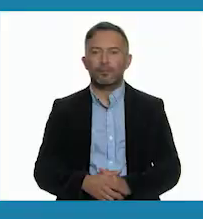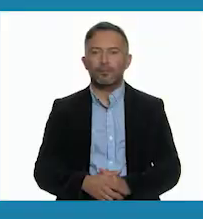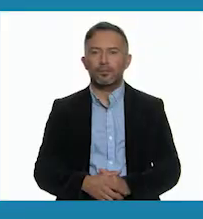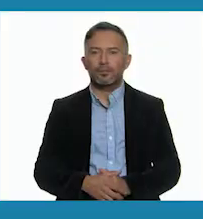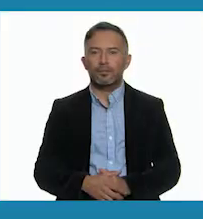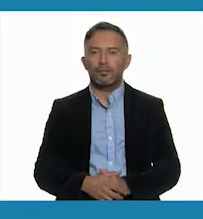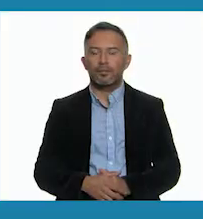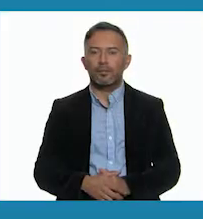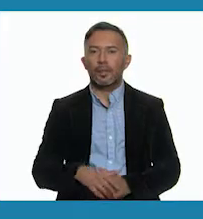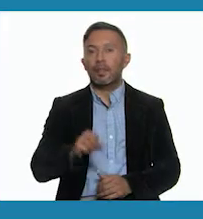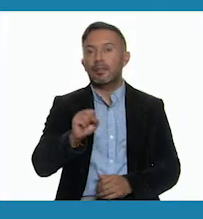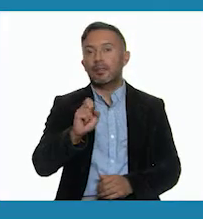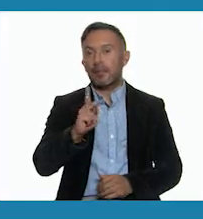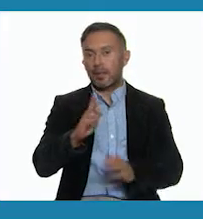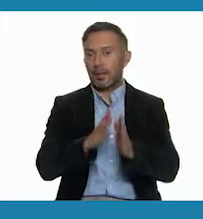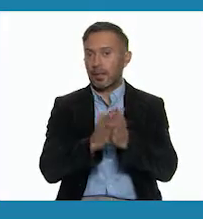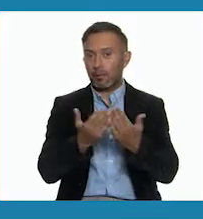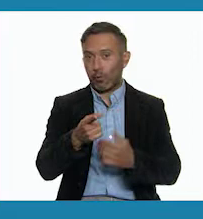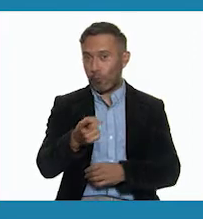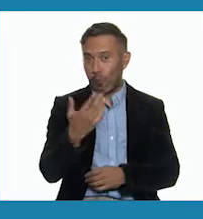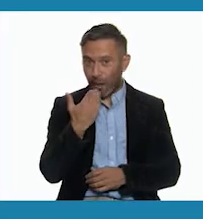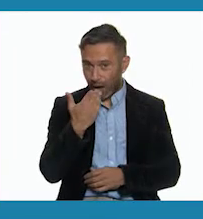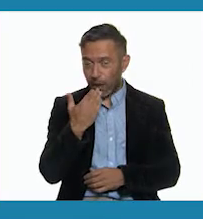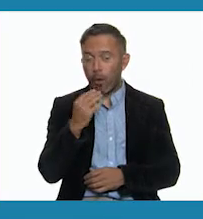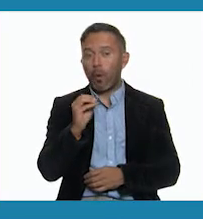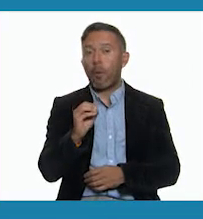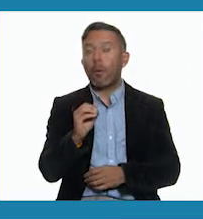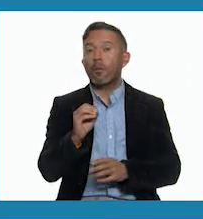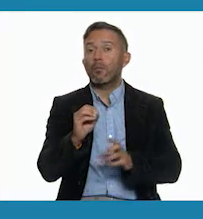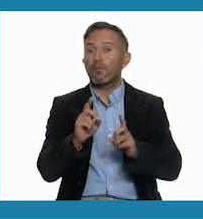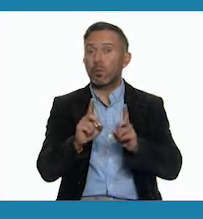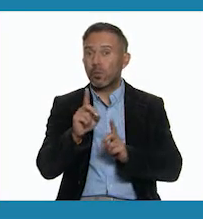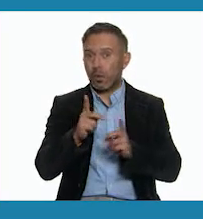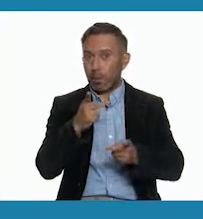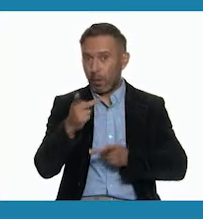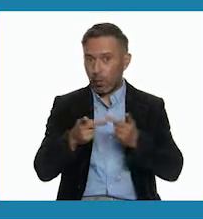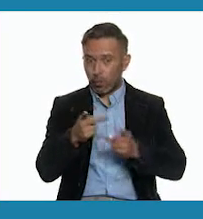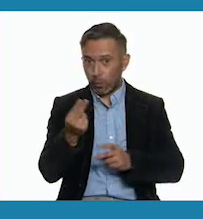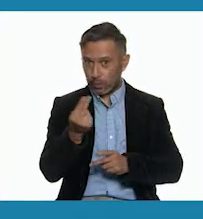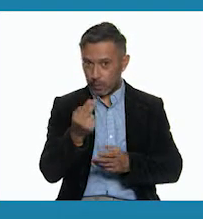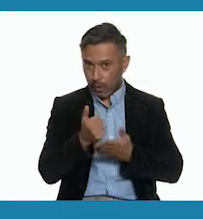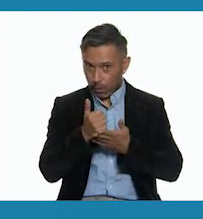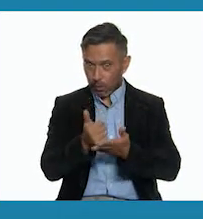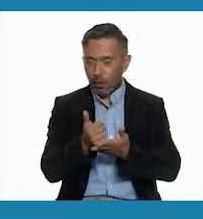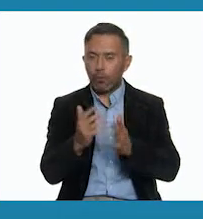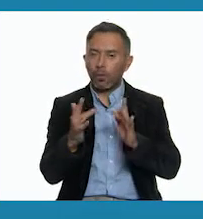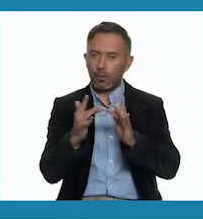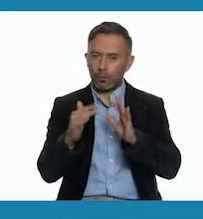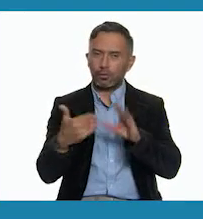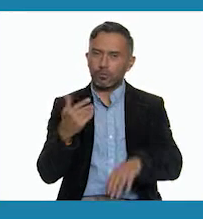Si no tienes el libro de texto o necesitas ayuda para responder las preguntas, contáctanos.